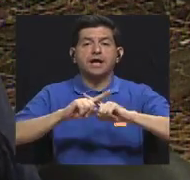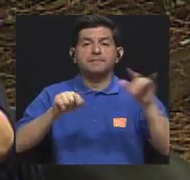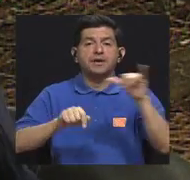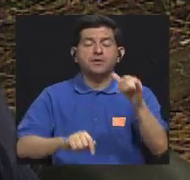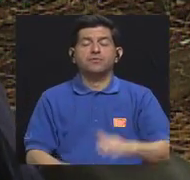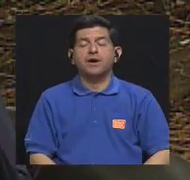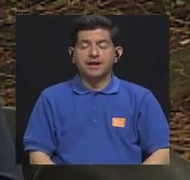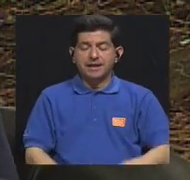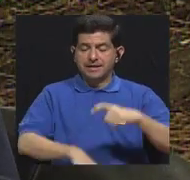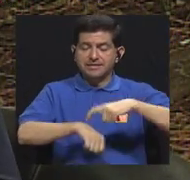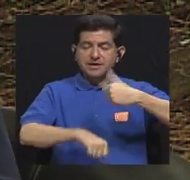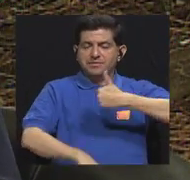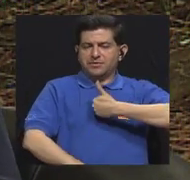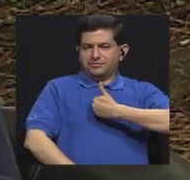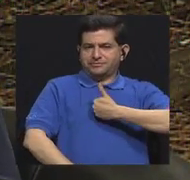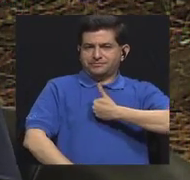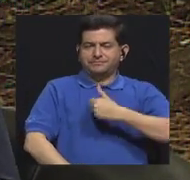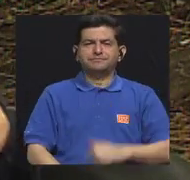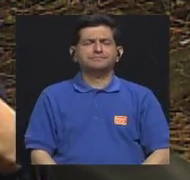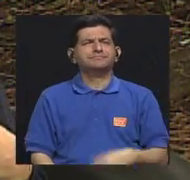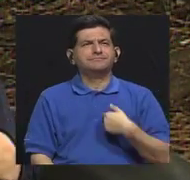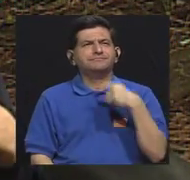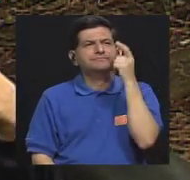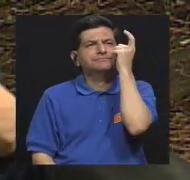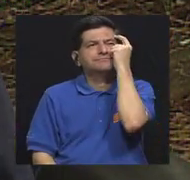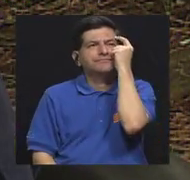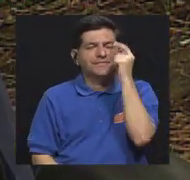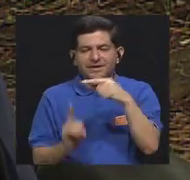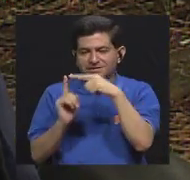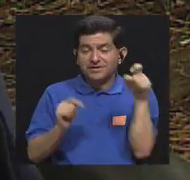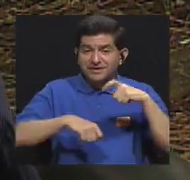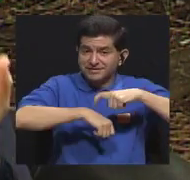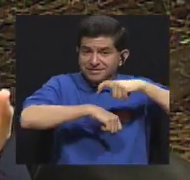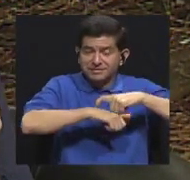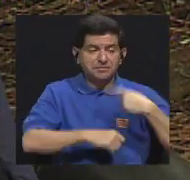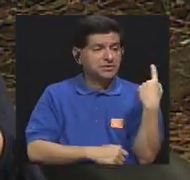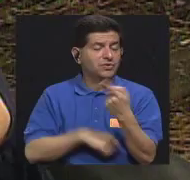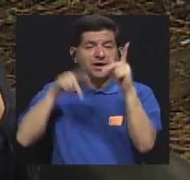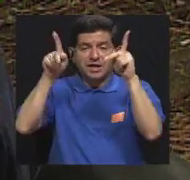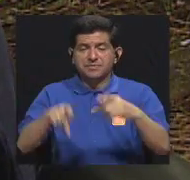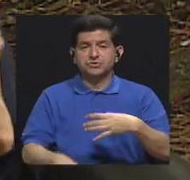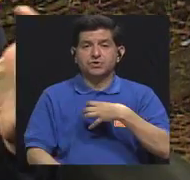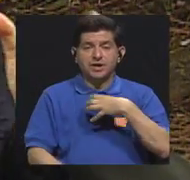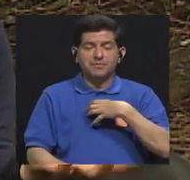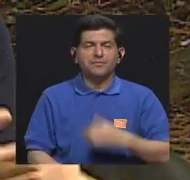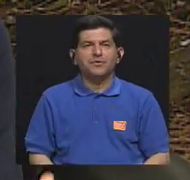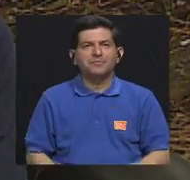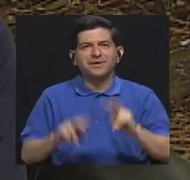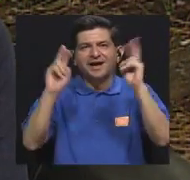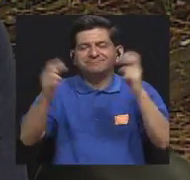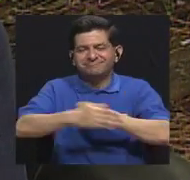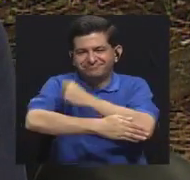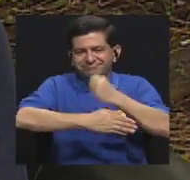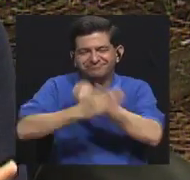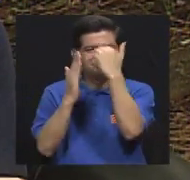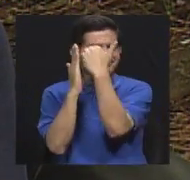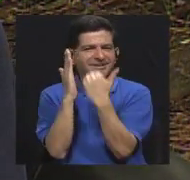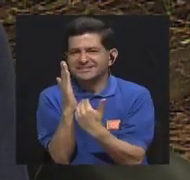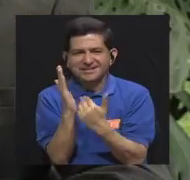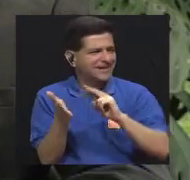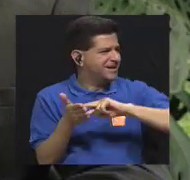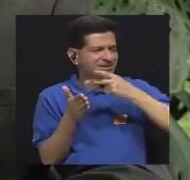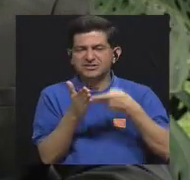social, pero al mismo tiempo un tiempo para uno. Y yo considero que a partir de ahí, cada quien tiene su propia receta, ¿verdad? O